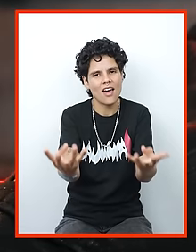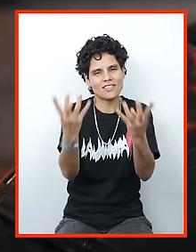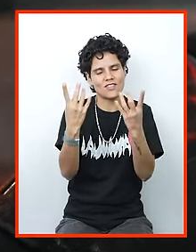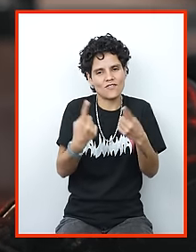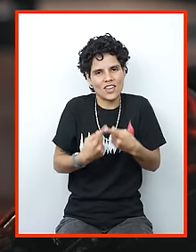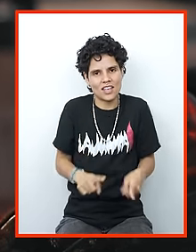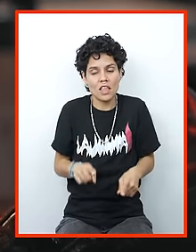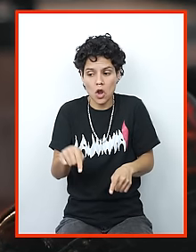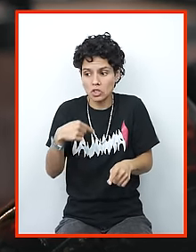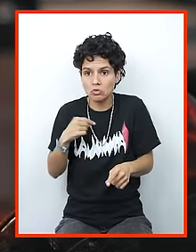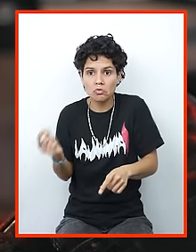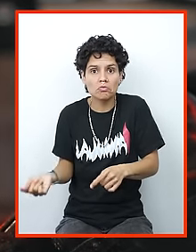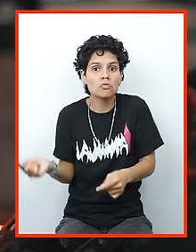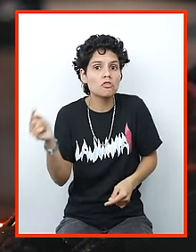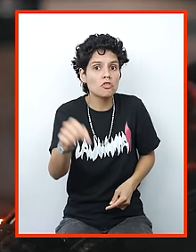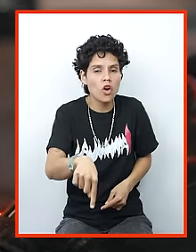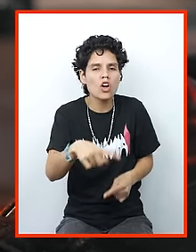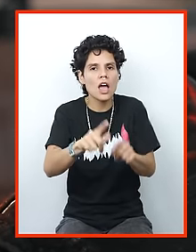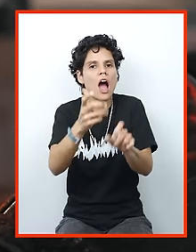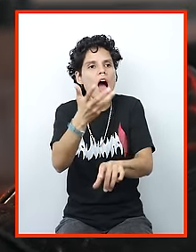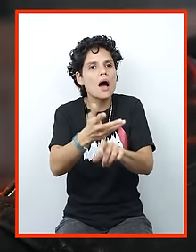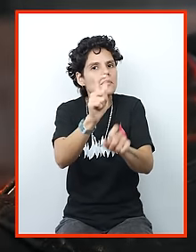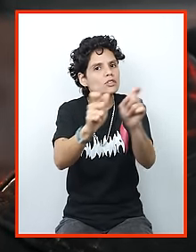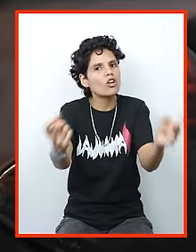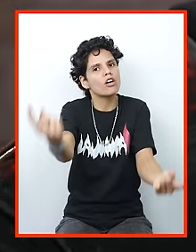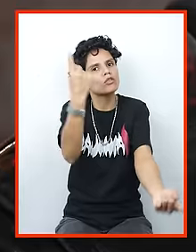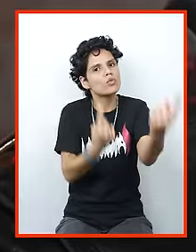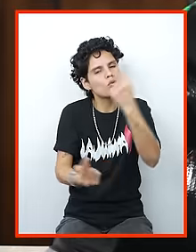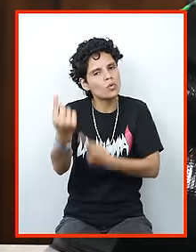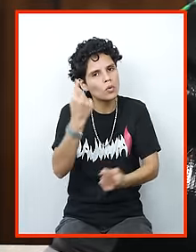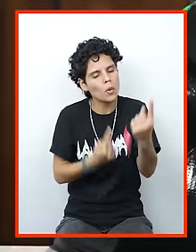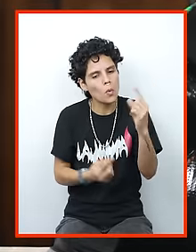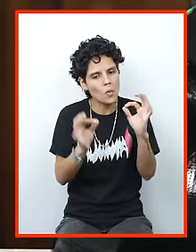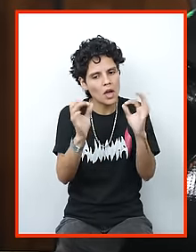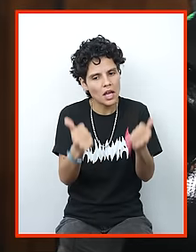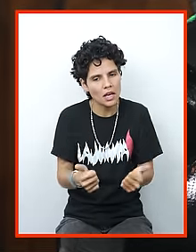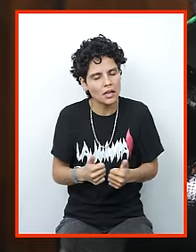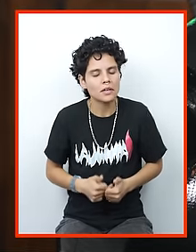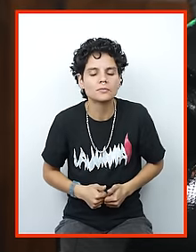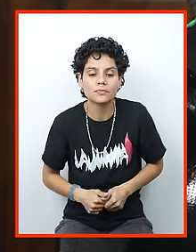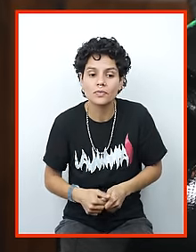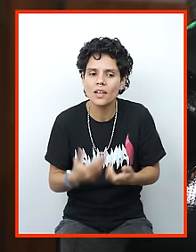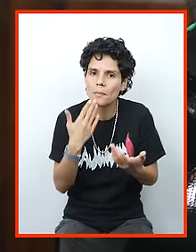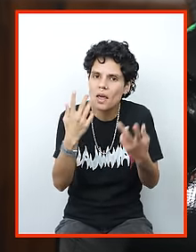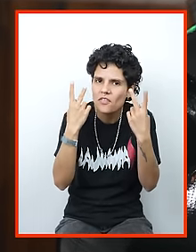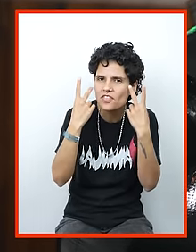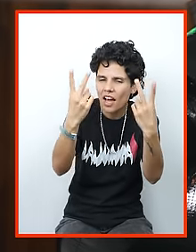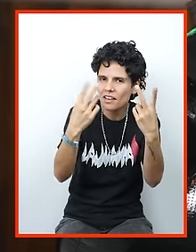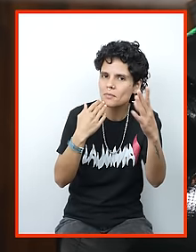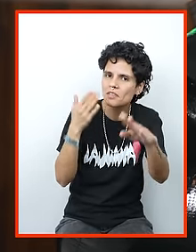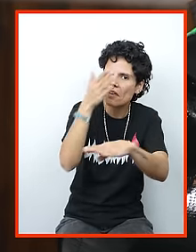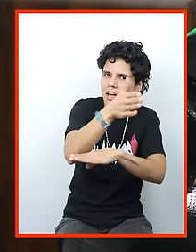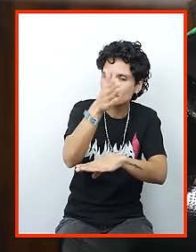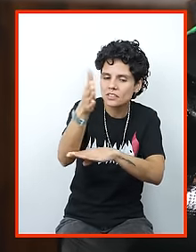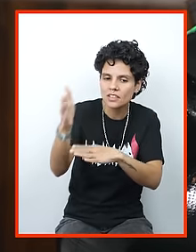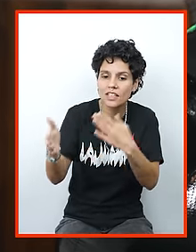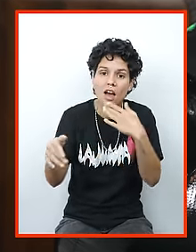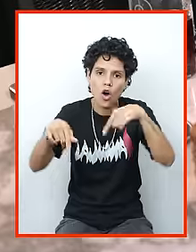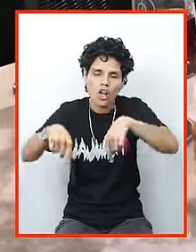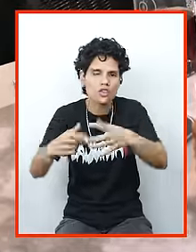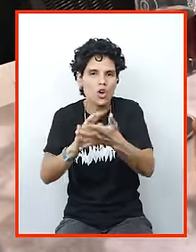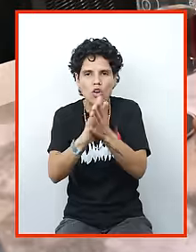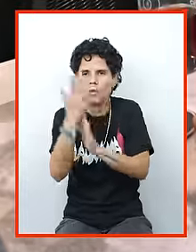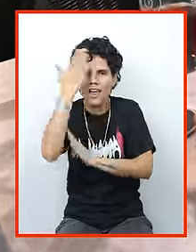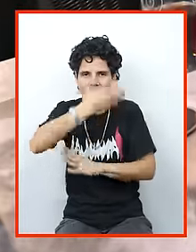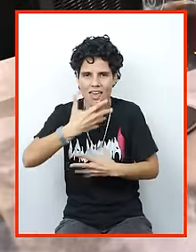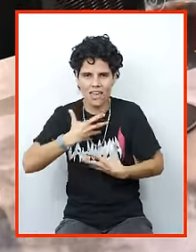hace poco, como que sí, va gente y se nota que son fans y es bacano. Y cuando y todos estos viajes, todo, la gente está con el concepto